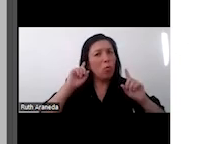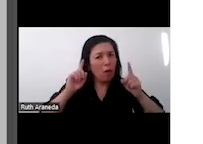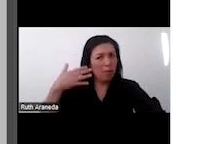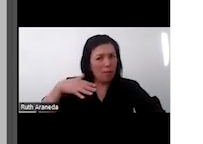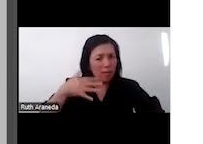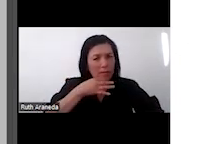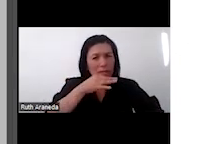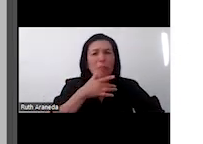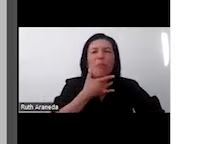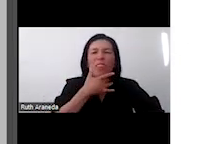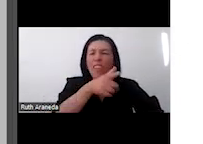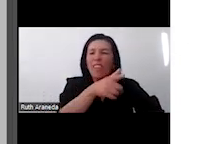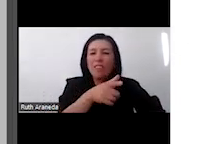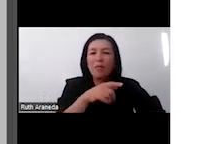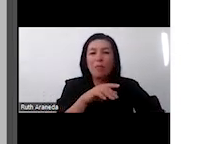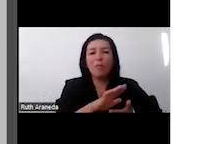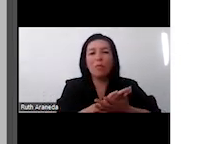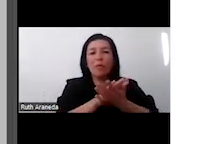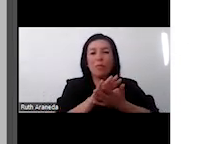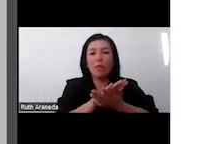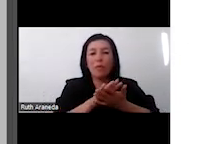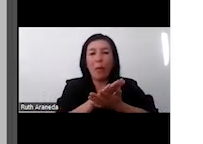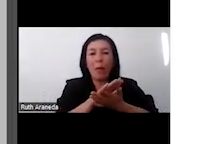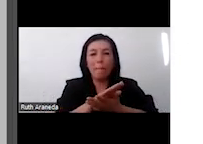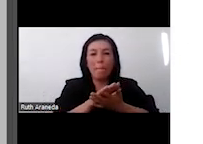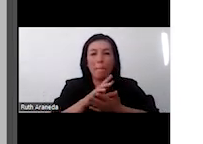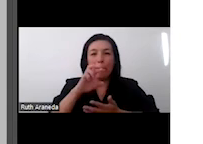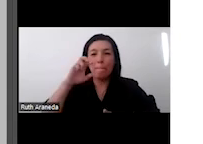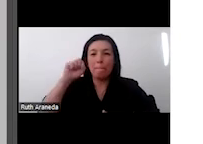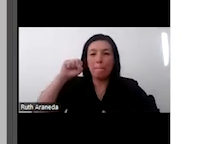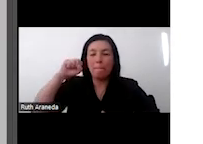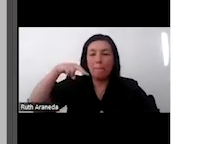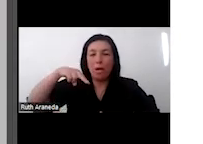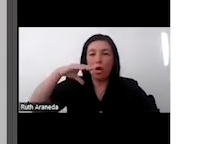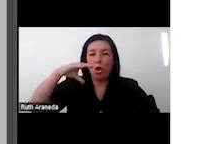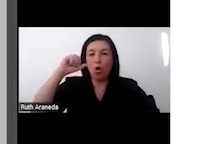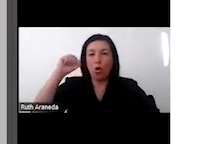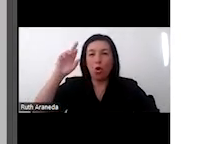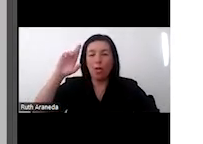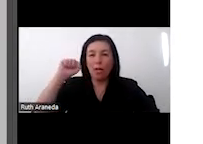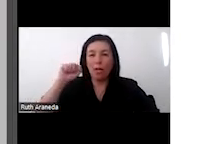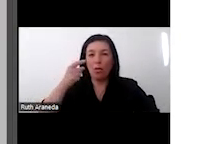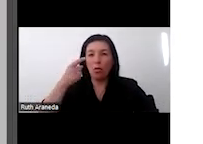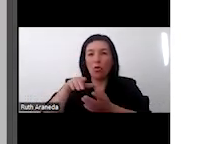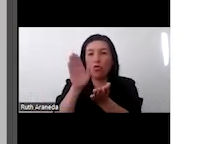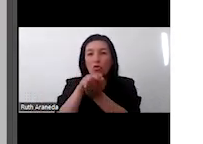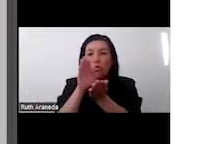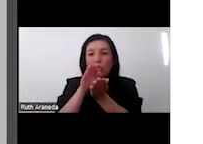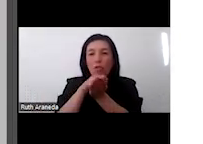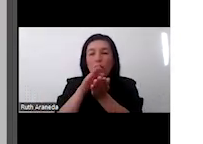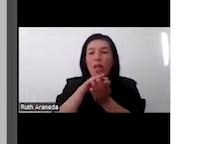estas especies que están acá? Que es el caso de la páncora, que vemos acá abajito, el chorito de agua